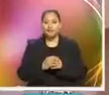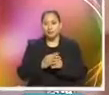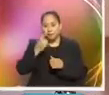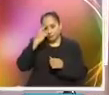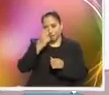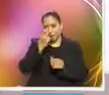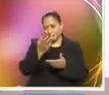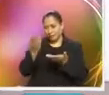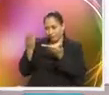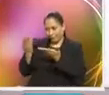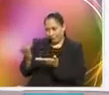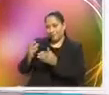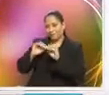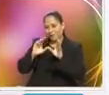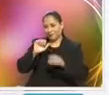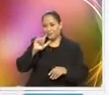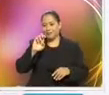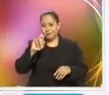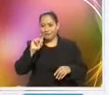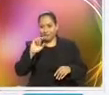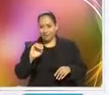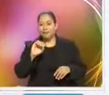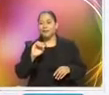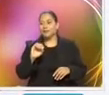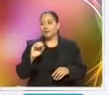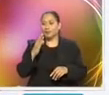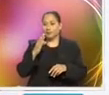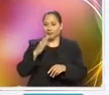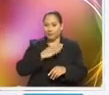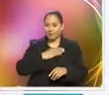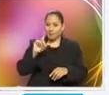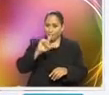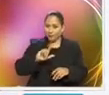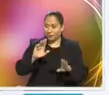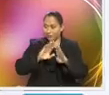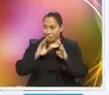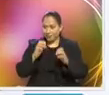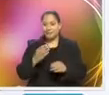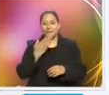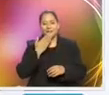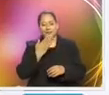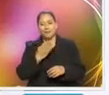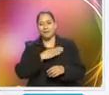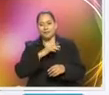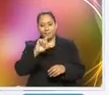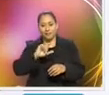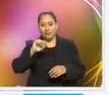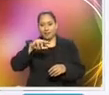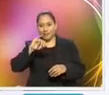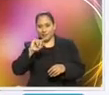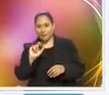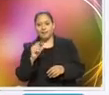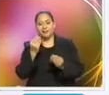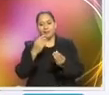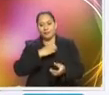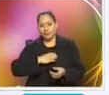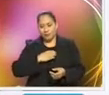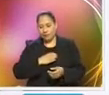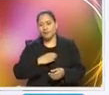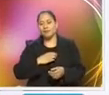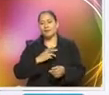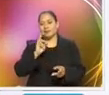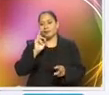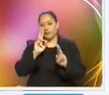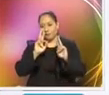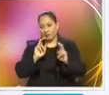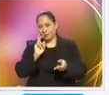Y para eso está aquí, por supuesto, Alberto Stuart. Muy buen lunes, ¿cómo estás? Buen lunes, Anita. Aquí muy contento de estar hablando de este tema.